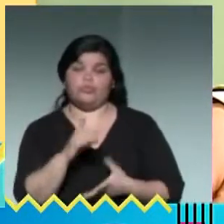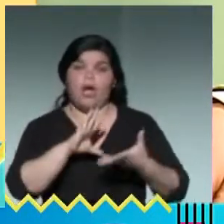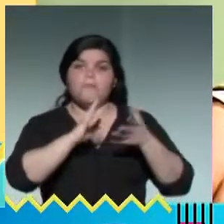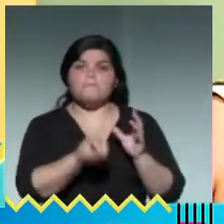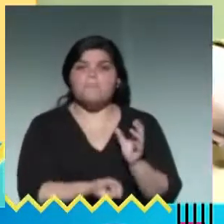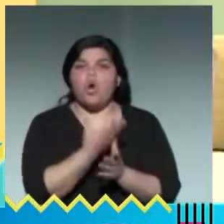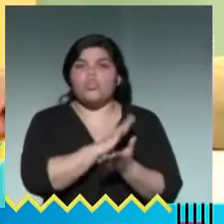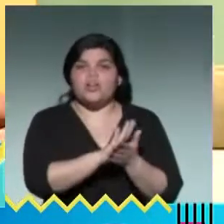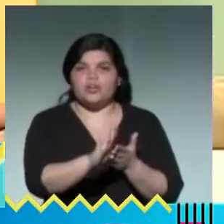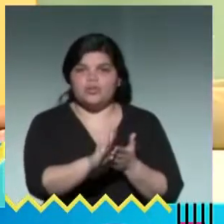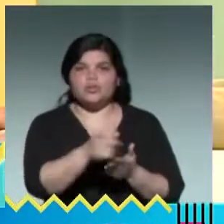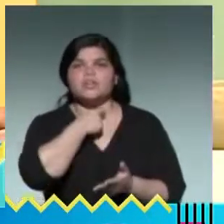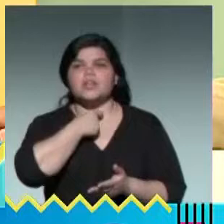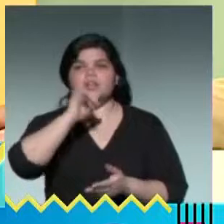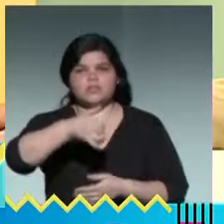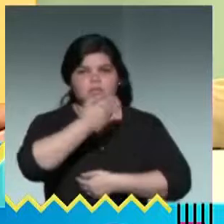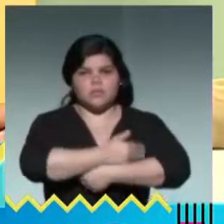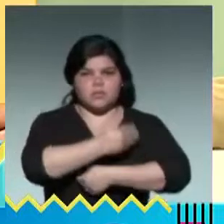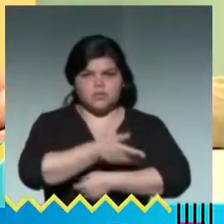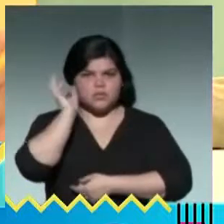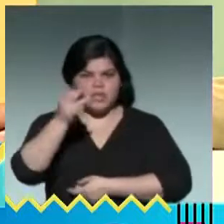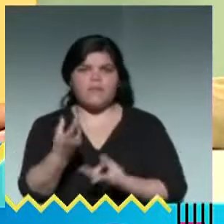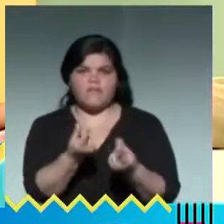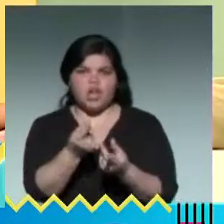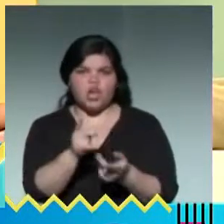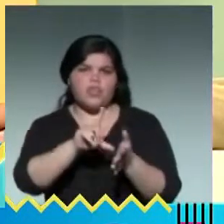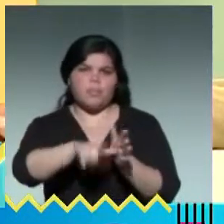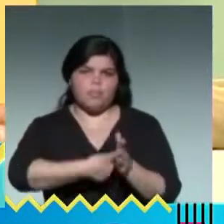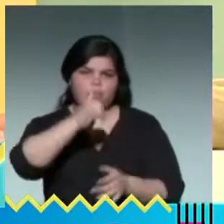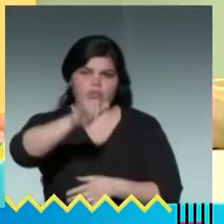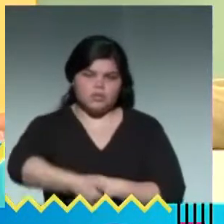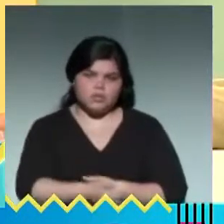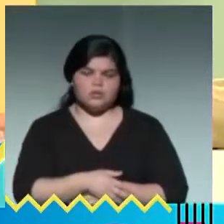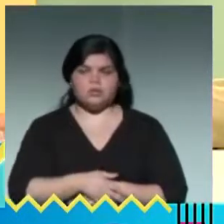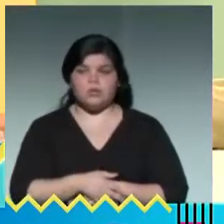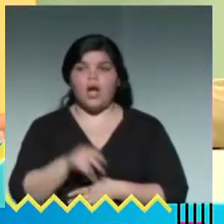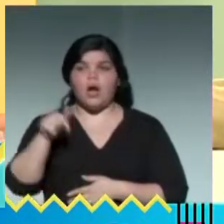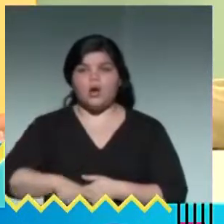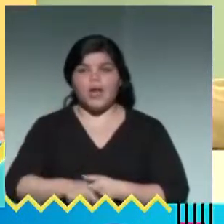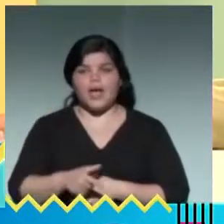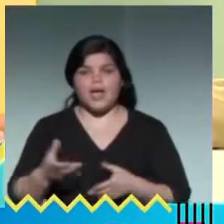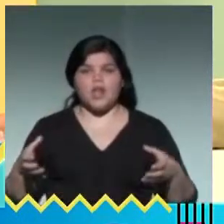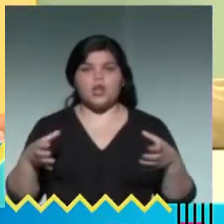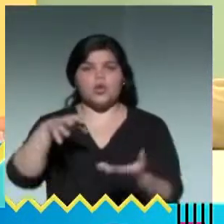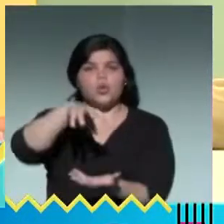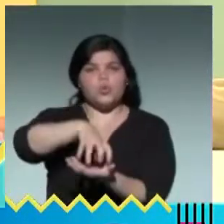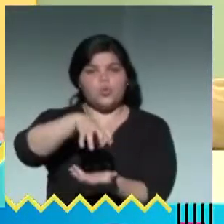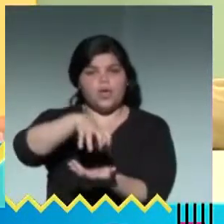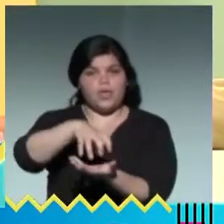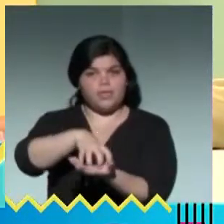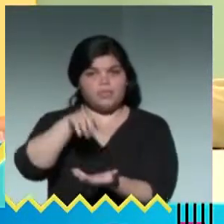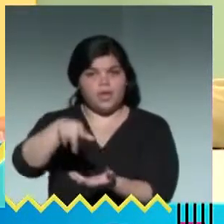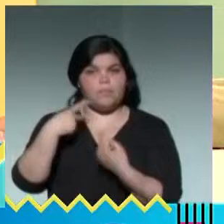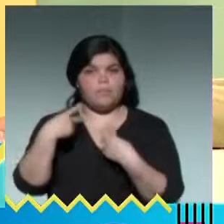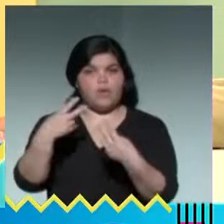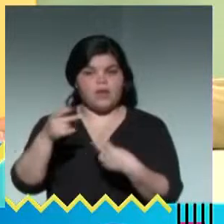haya mejores vehículos. ¿Está la tarifa atrasada? Seguramente. El ente de movilidad se va a encargar ahora de analizar la tarifa, ellos lo han presentado, incluso